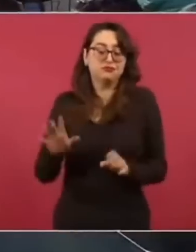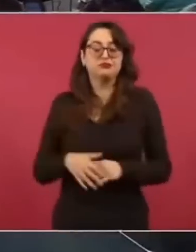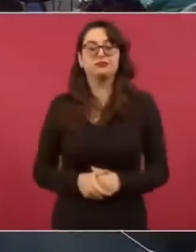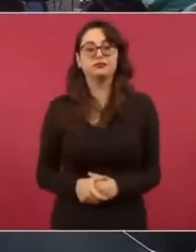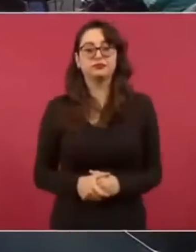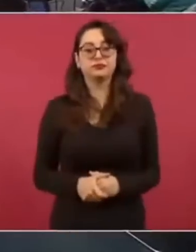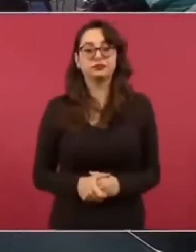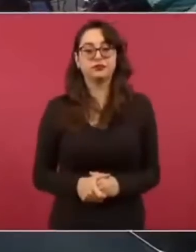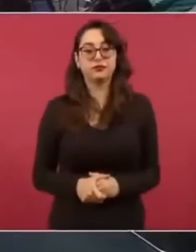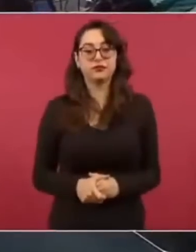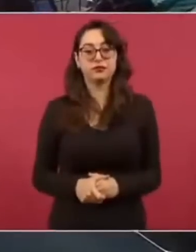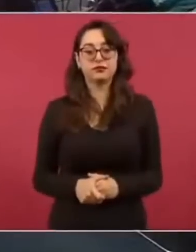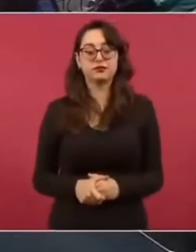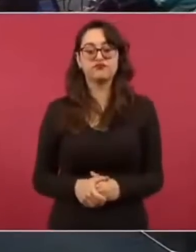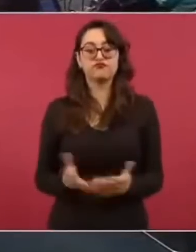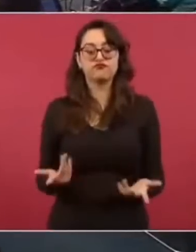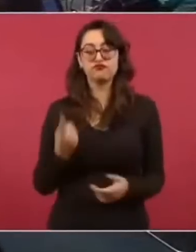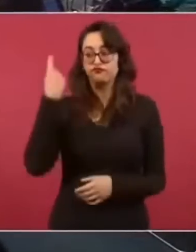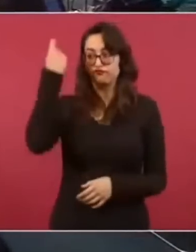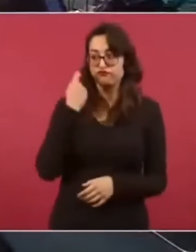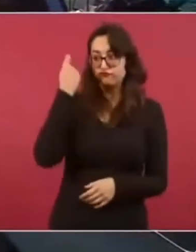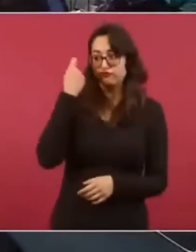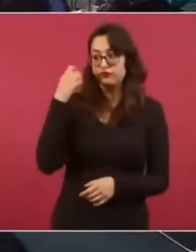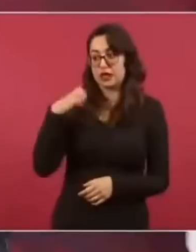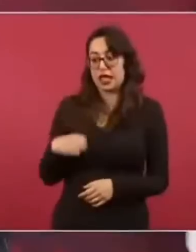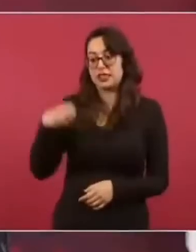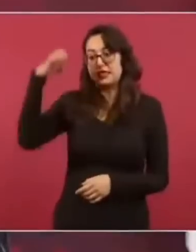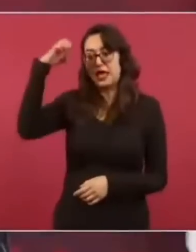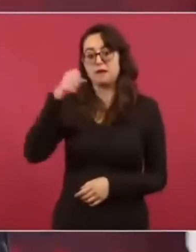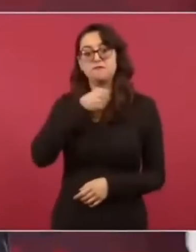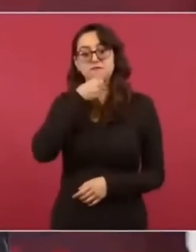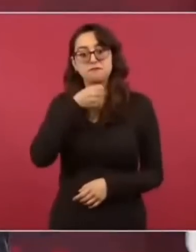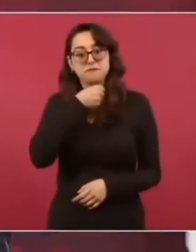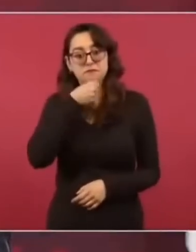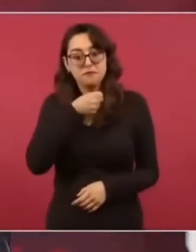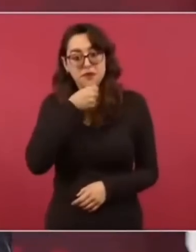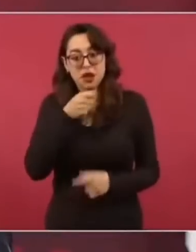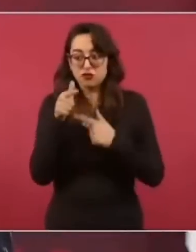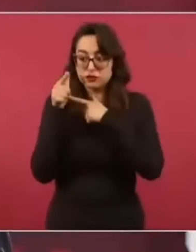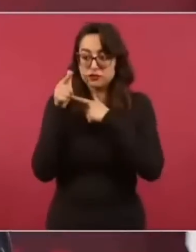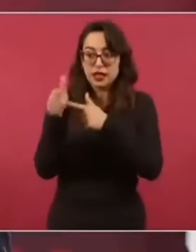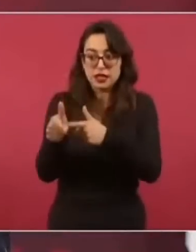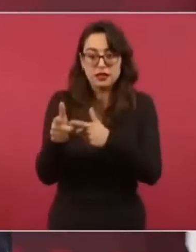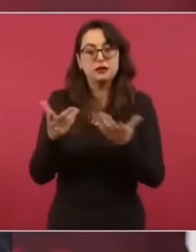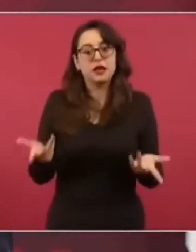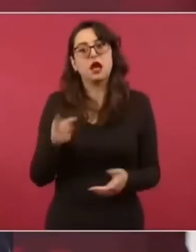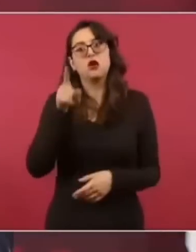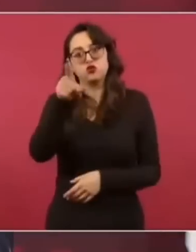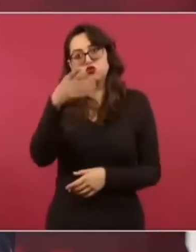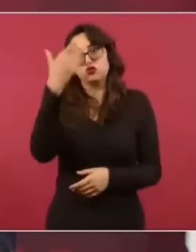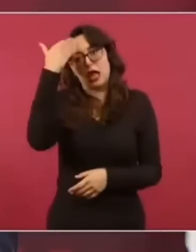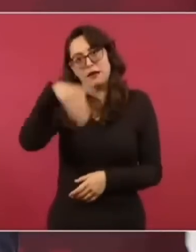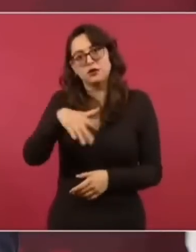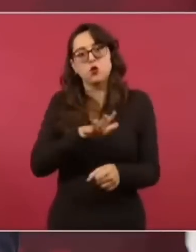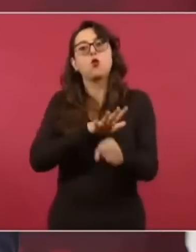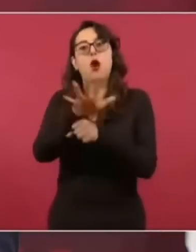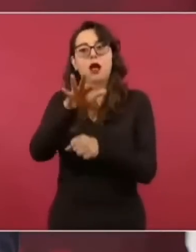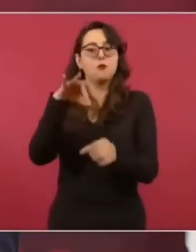¿Quieres que continúen las pensiones para los adultos mayores? Ya sabes por quién vas a votar.